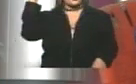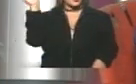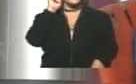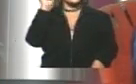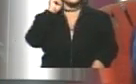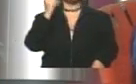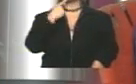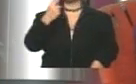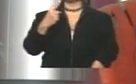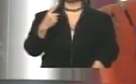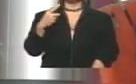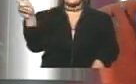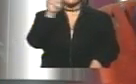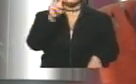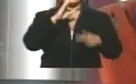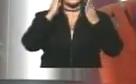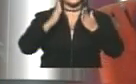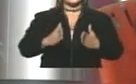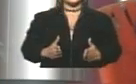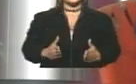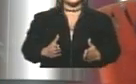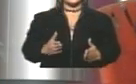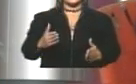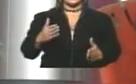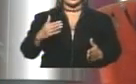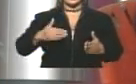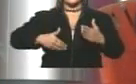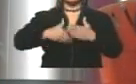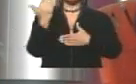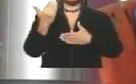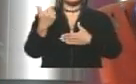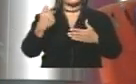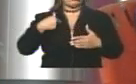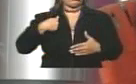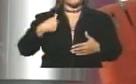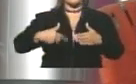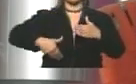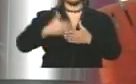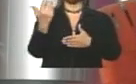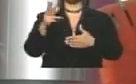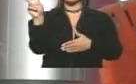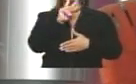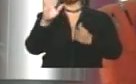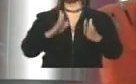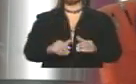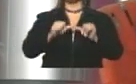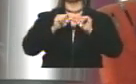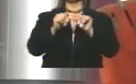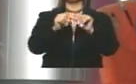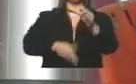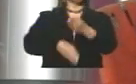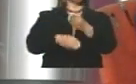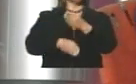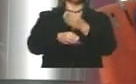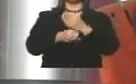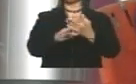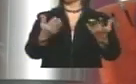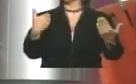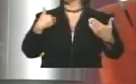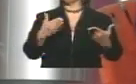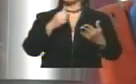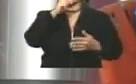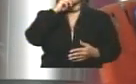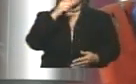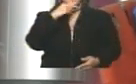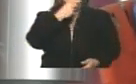digo, donde ser venezolano está de moda, donde ser venezolano nunca pasa de moda, donde ser venezolano es